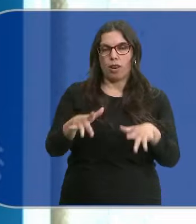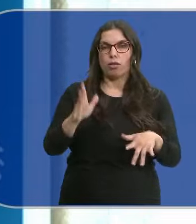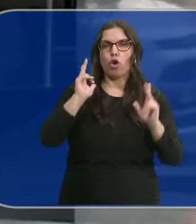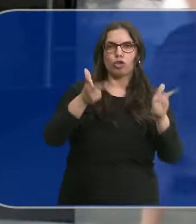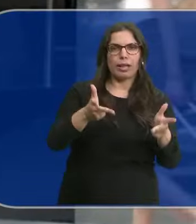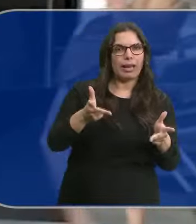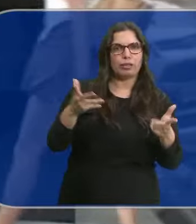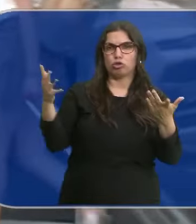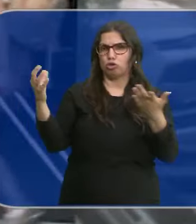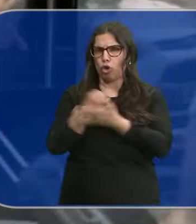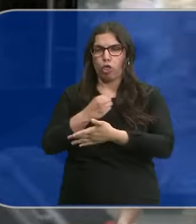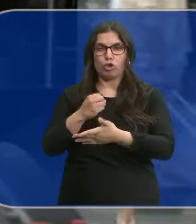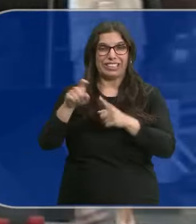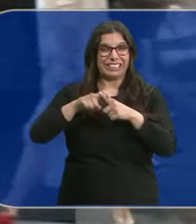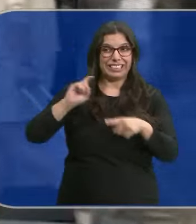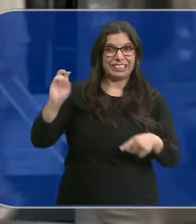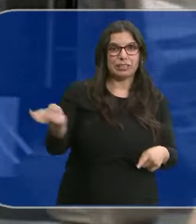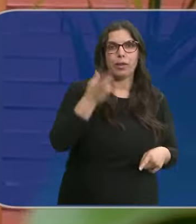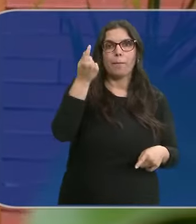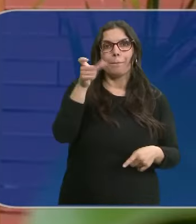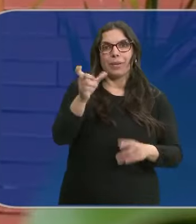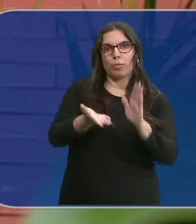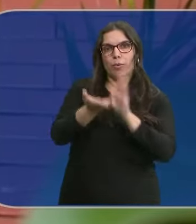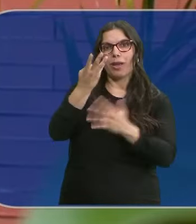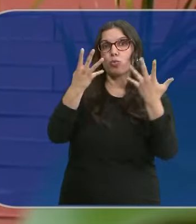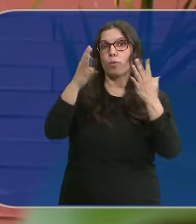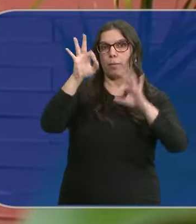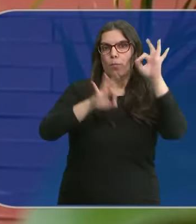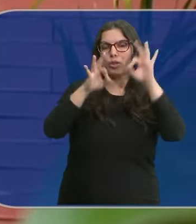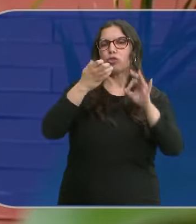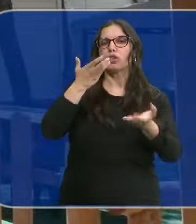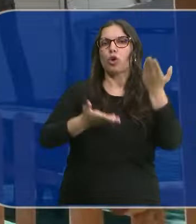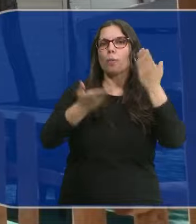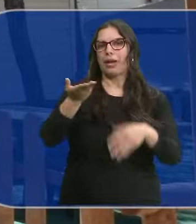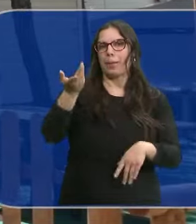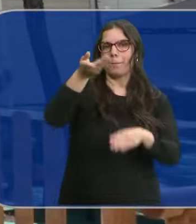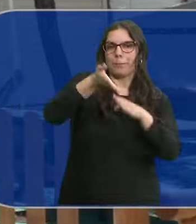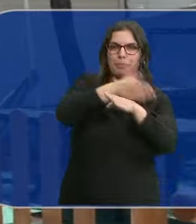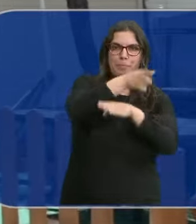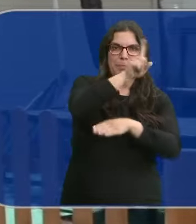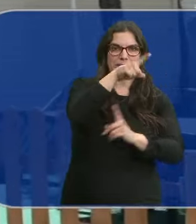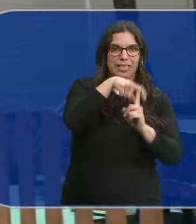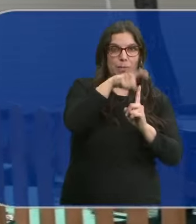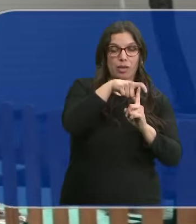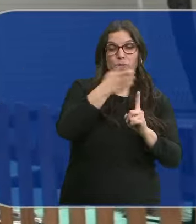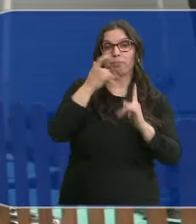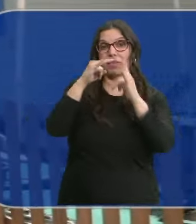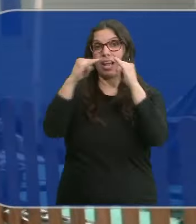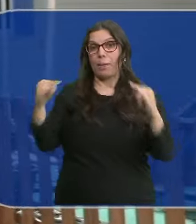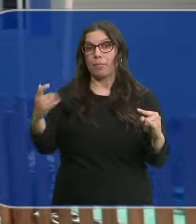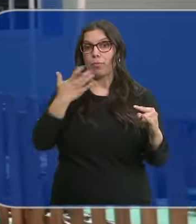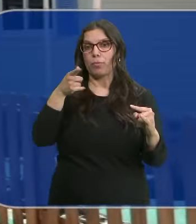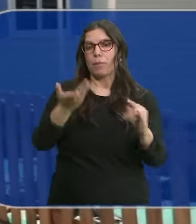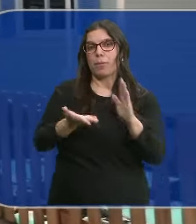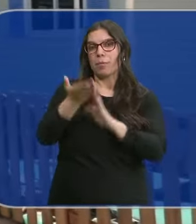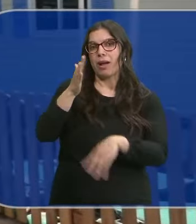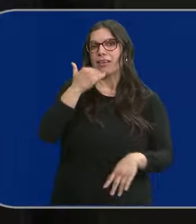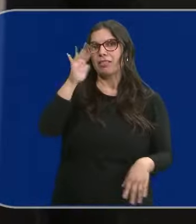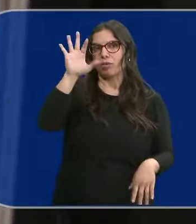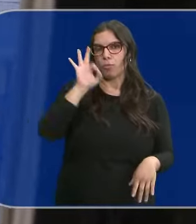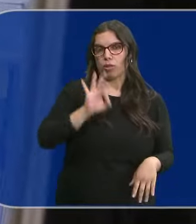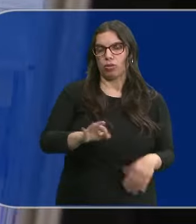Hoteles, hostales y pensiones han incrementado su precio un 9% con respecto a mayo. Y si optamos por un camping, la subida será casi de